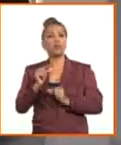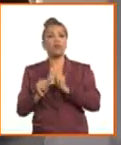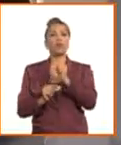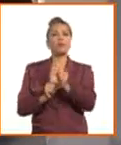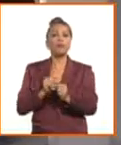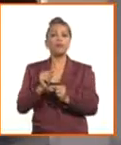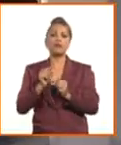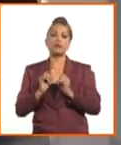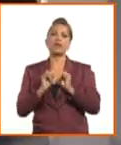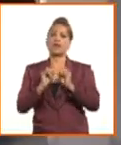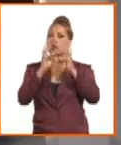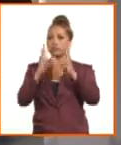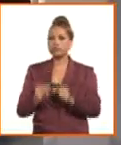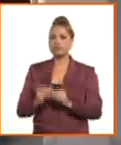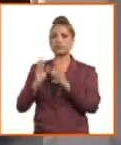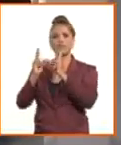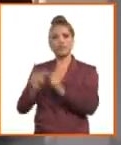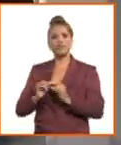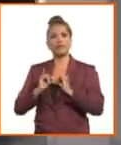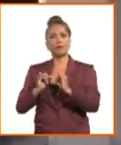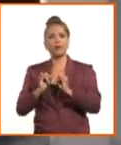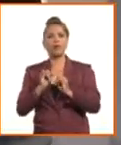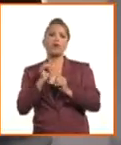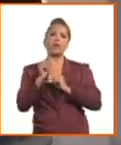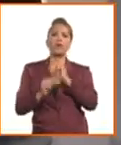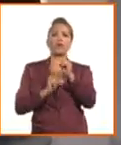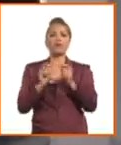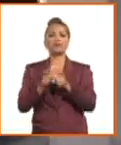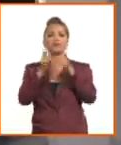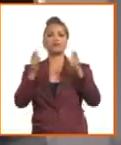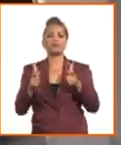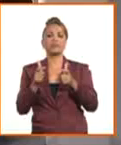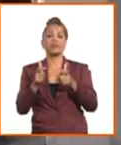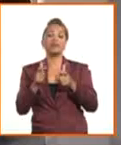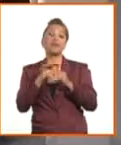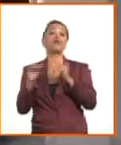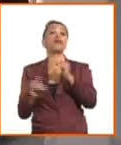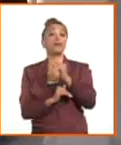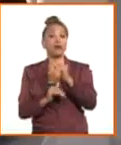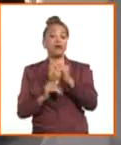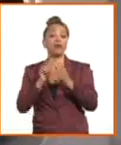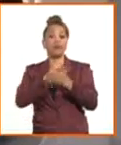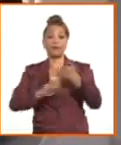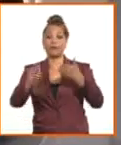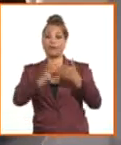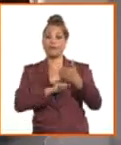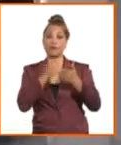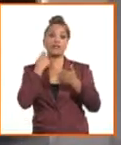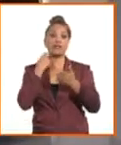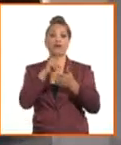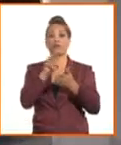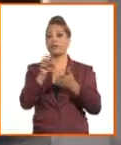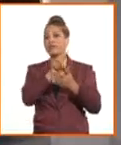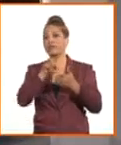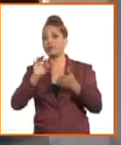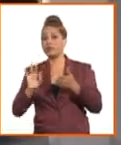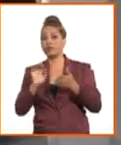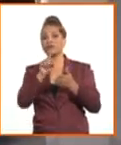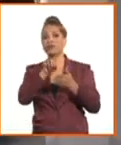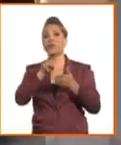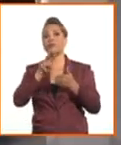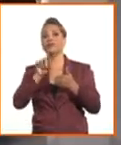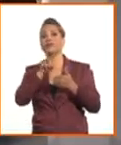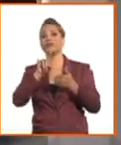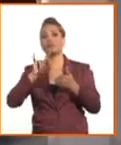hemos dado, algunos crecimientos de niveles de actividad, muy por debajo todavía de lo que teníamos en el 2018, 2019, pero las